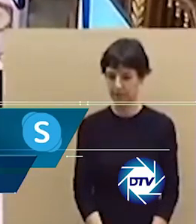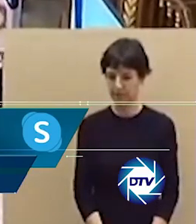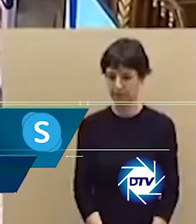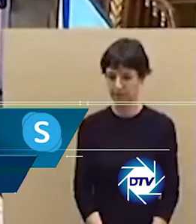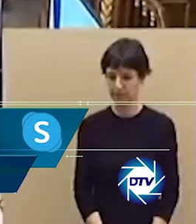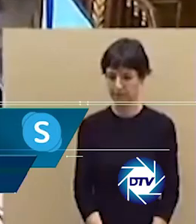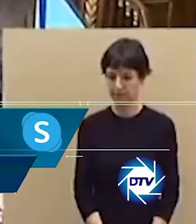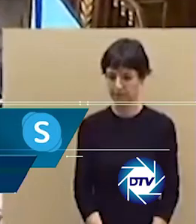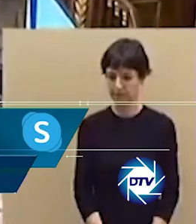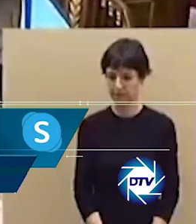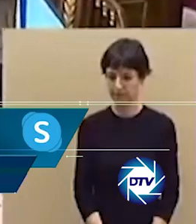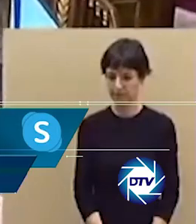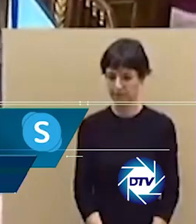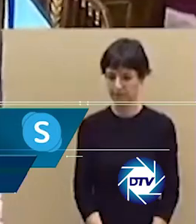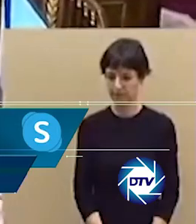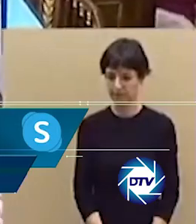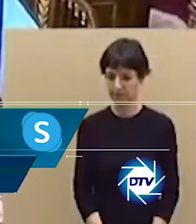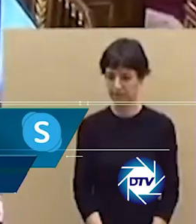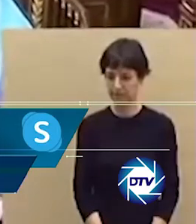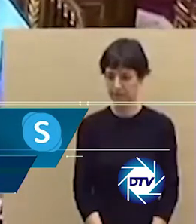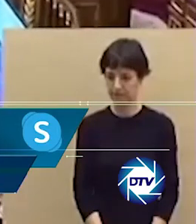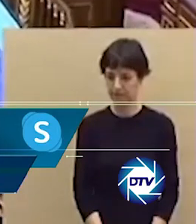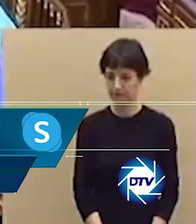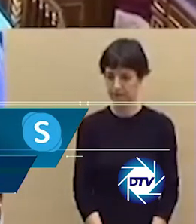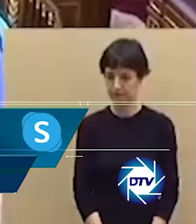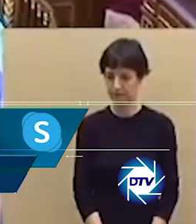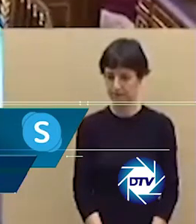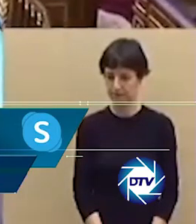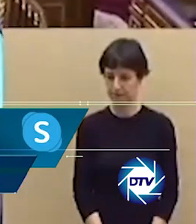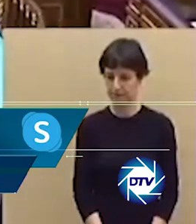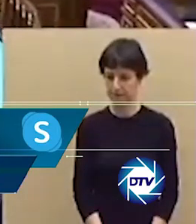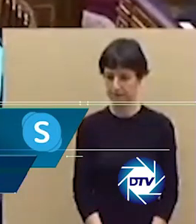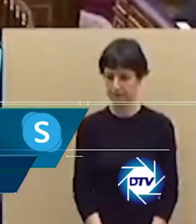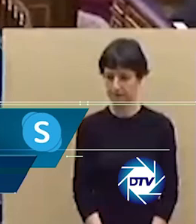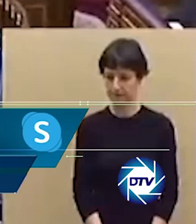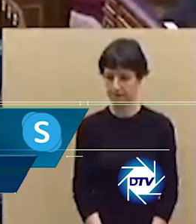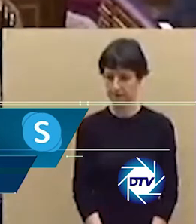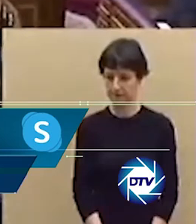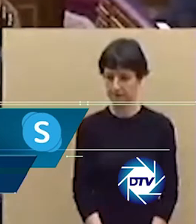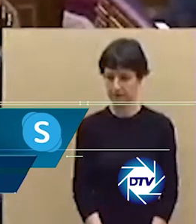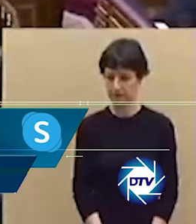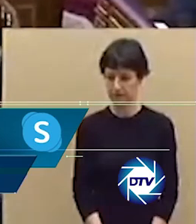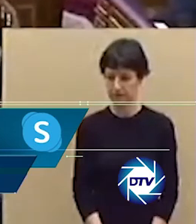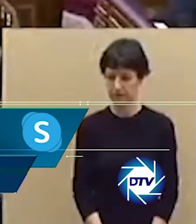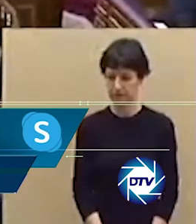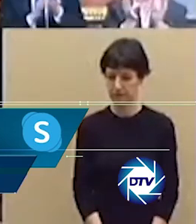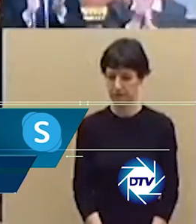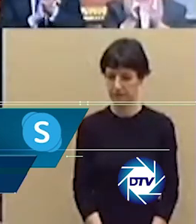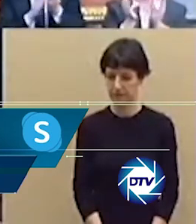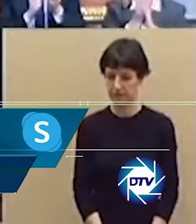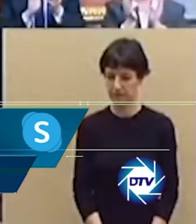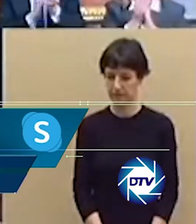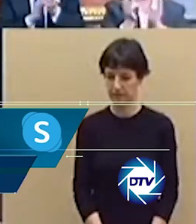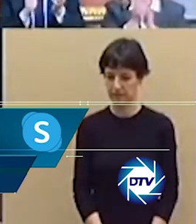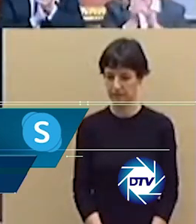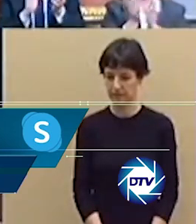que se apiade esta izquierda de la población civil en Ucrania, ¿no? Entonces, digamos que no es de sorpresa, porque lo